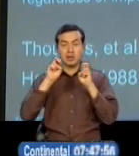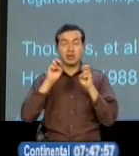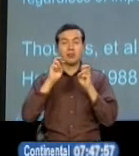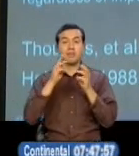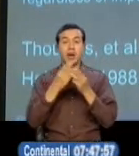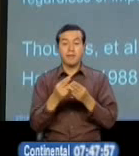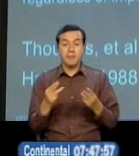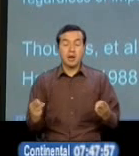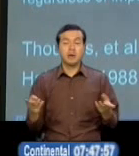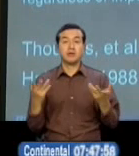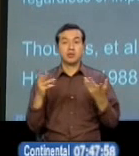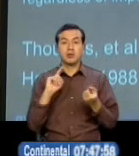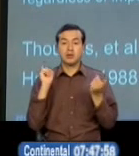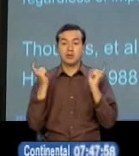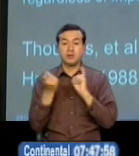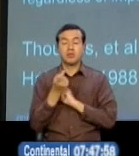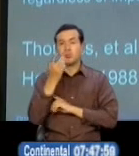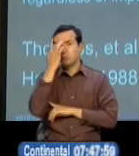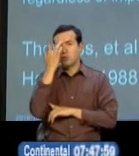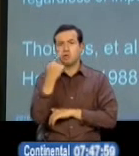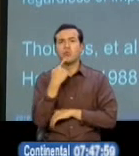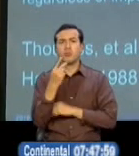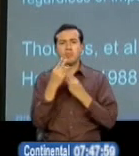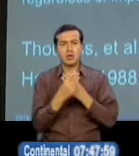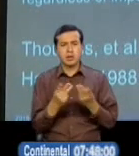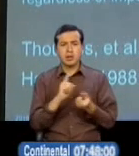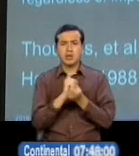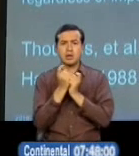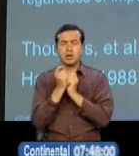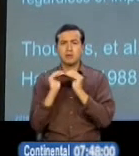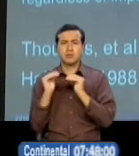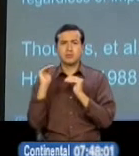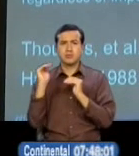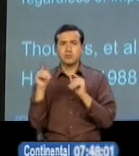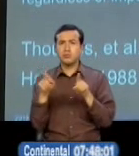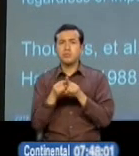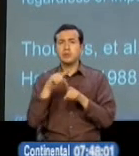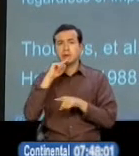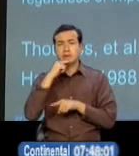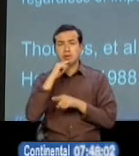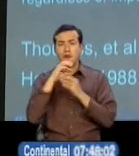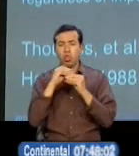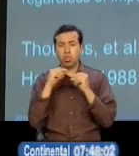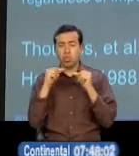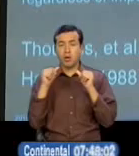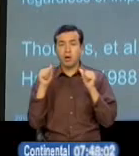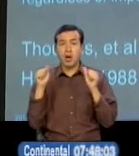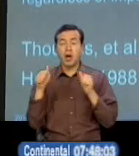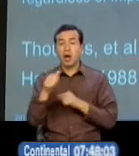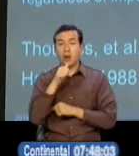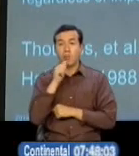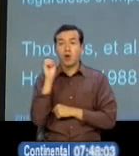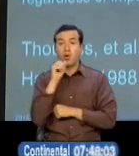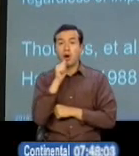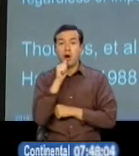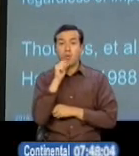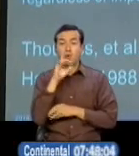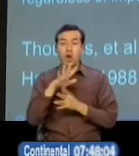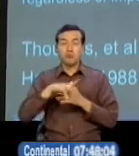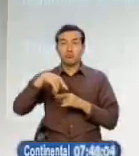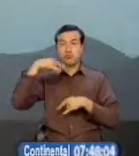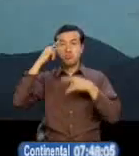Las transiciones de esta fase suceden cuando la materia cambia de fase, como cuando el hielo se derrite y se convierte en agua o el agua se